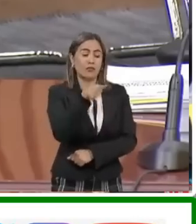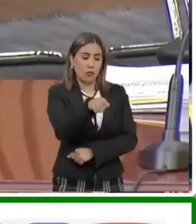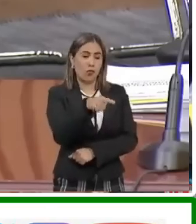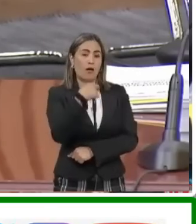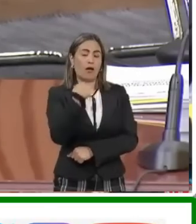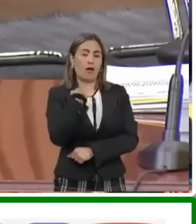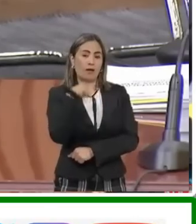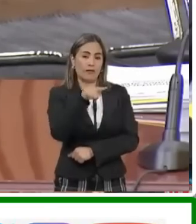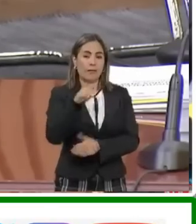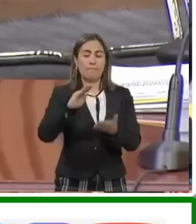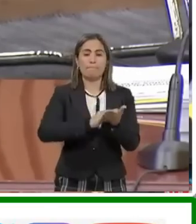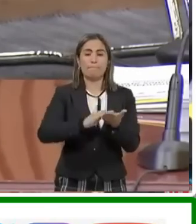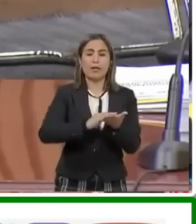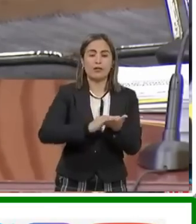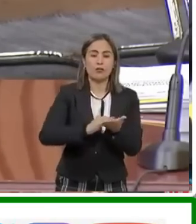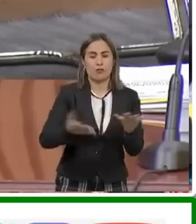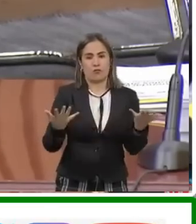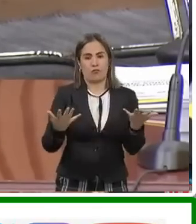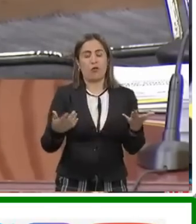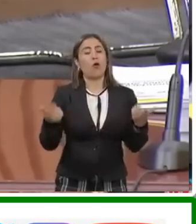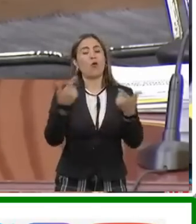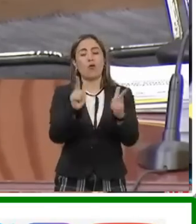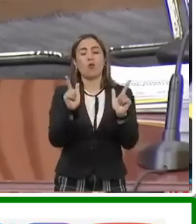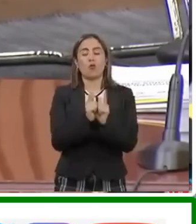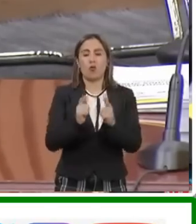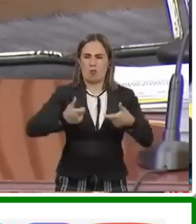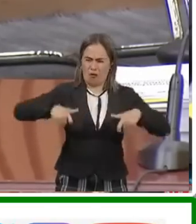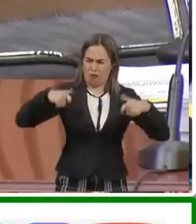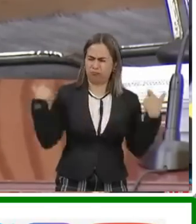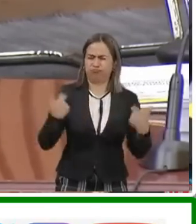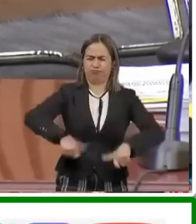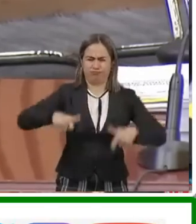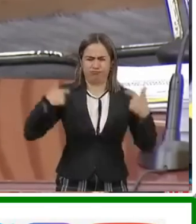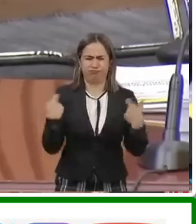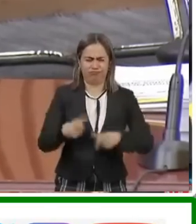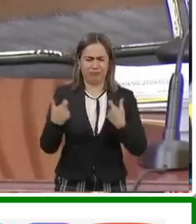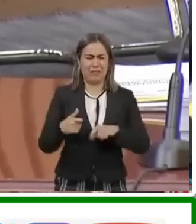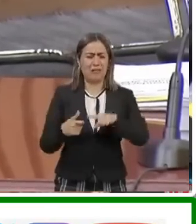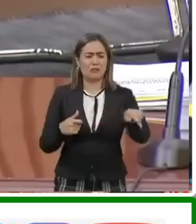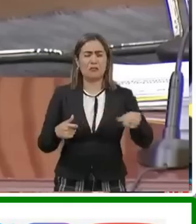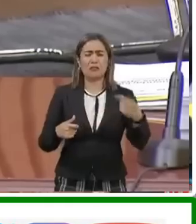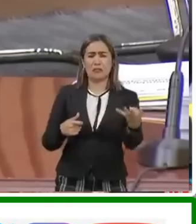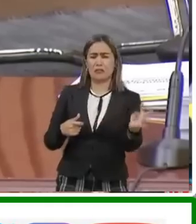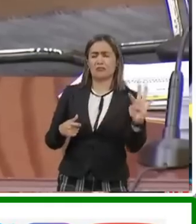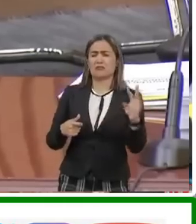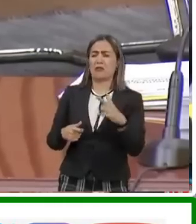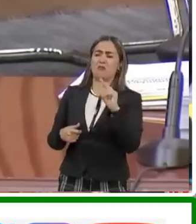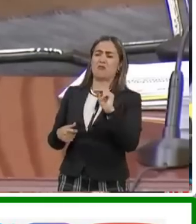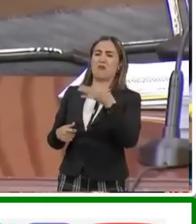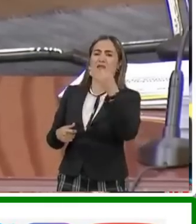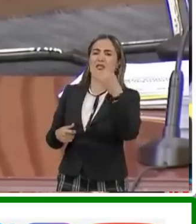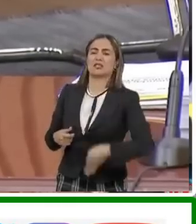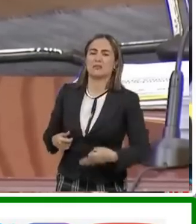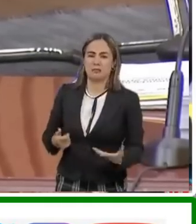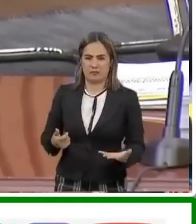impuestos a los multimillonarios de este país y que todavía estos se las avienten en la cara y se las rechacen,